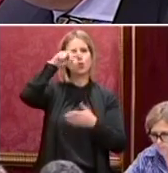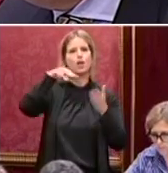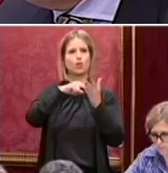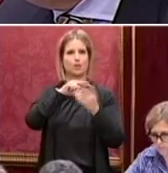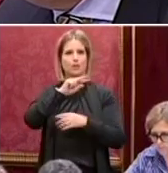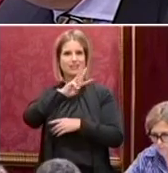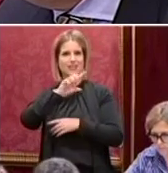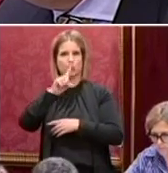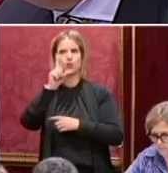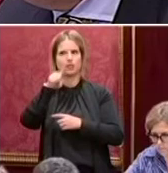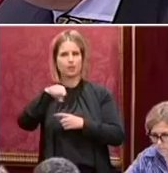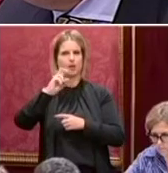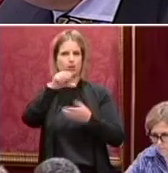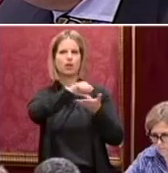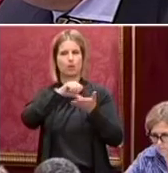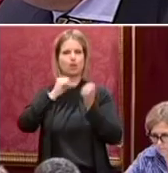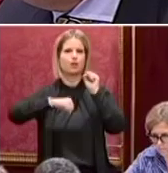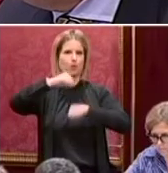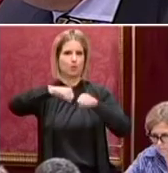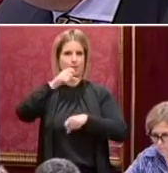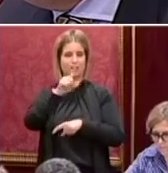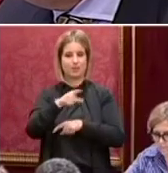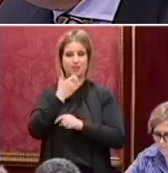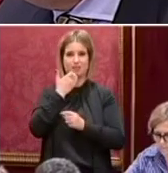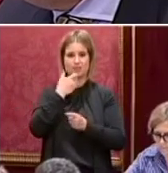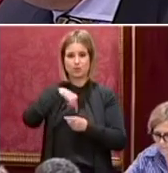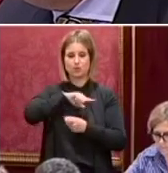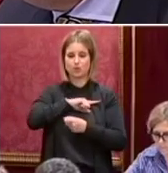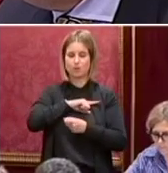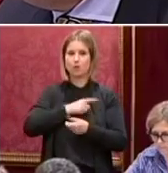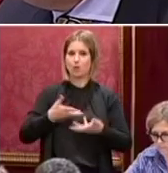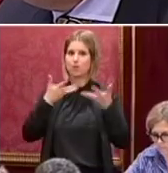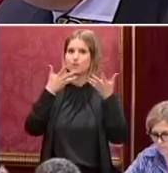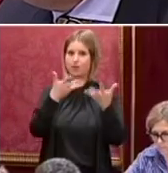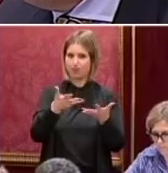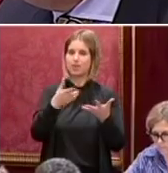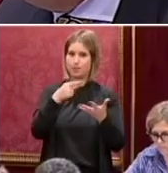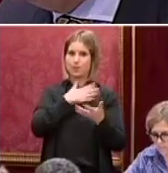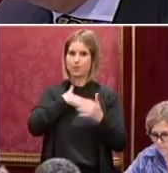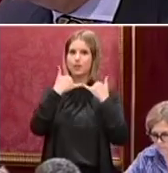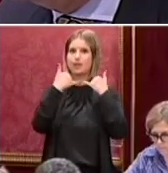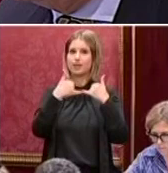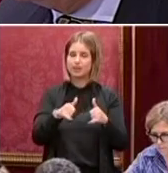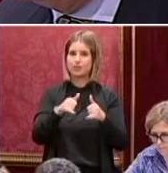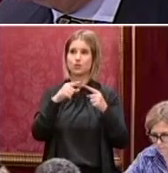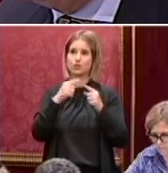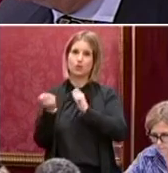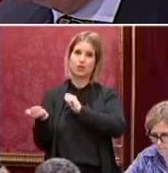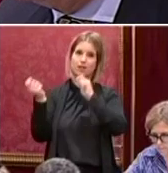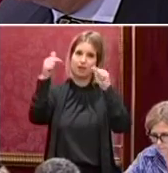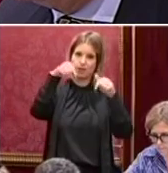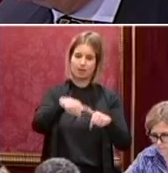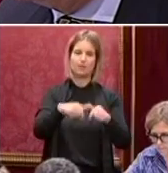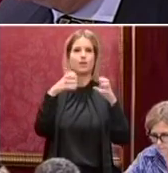va a competir con otras ciudades. Y si ofrecemos que queremos hacer ese evento, queremos traer ese